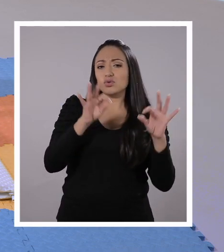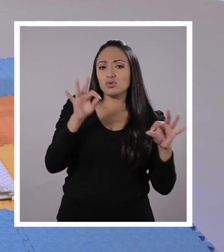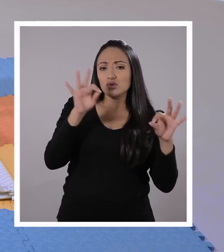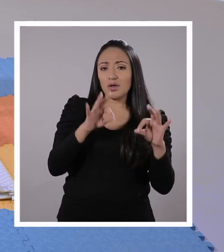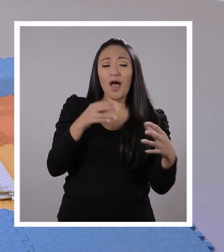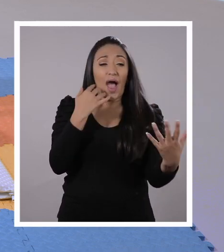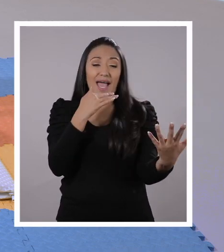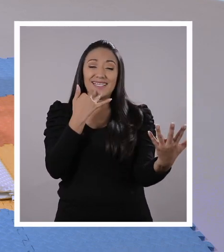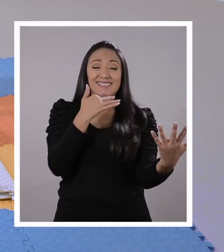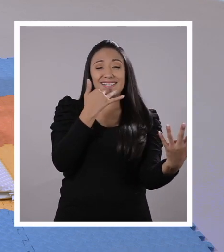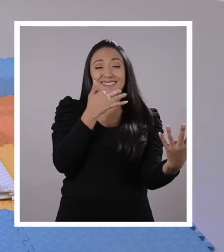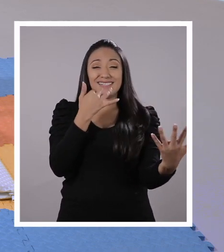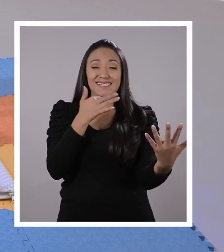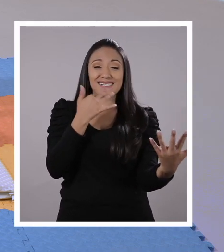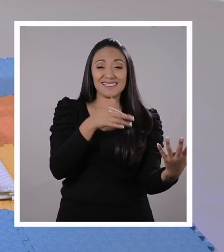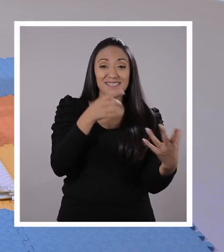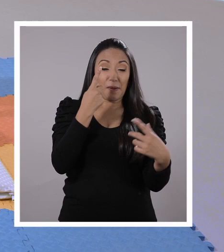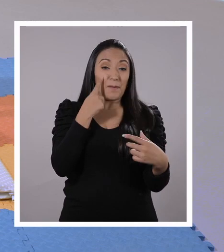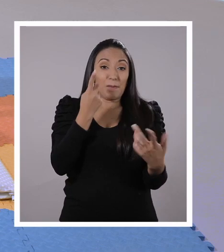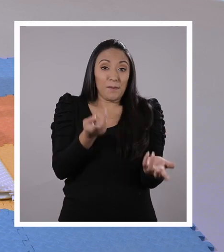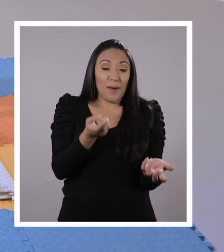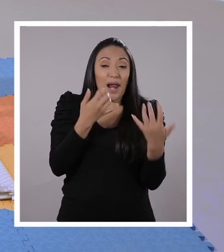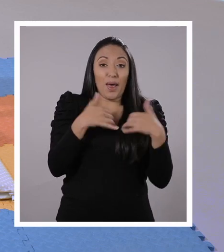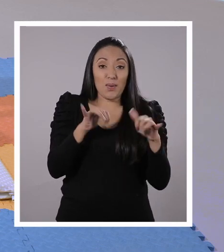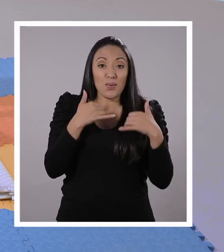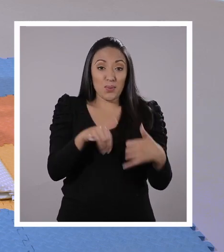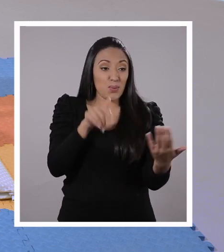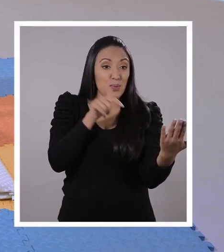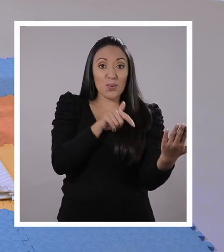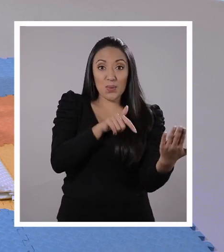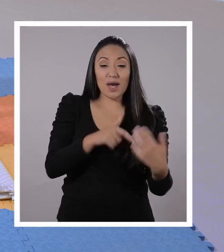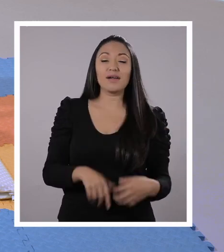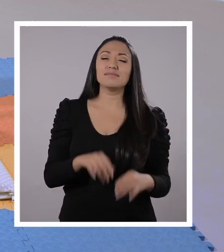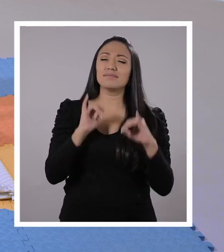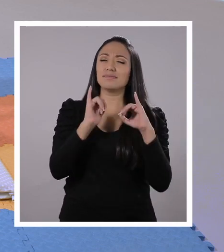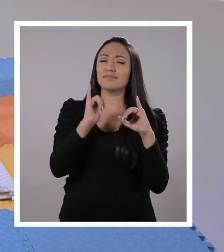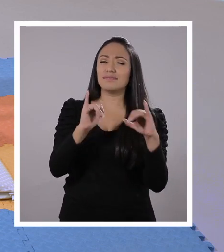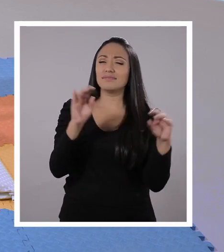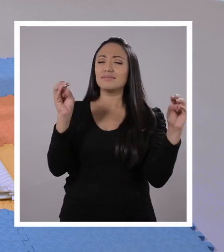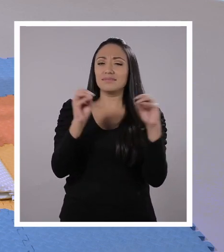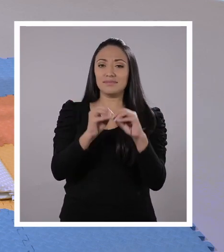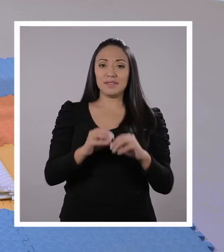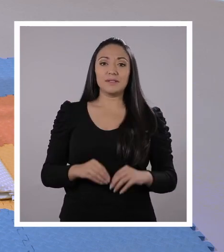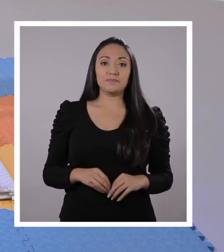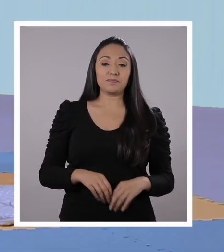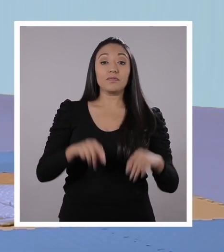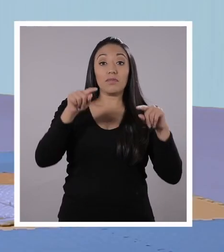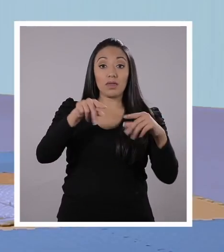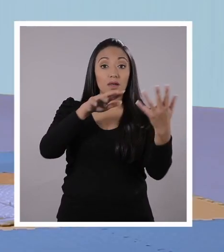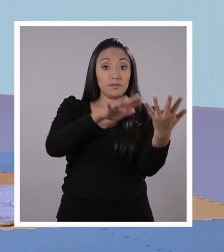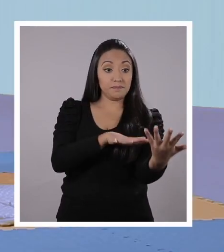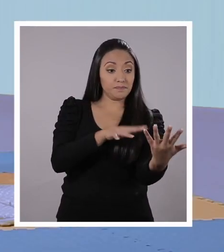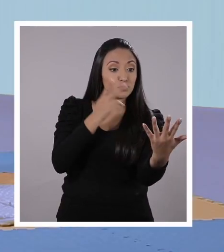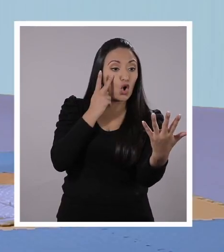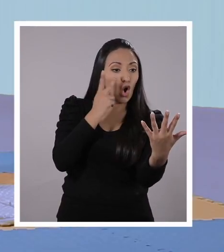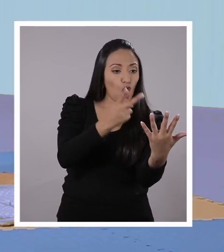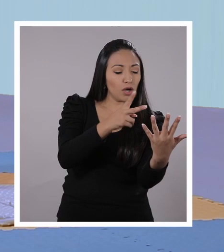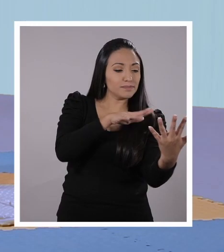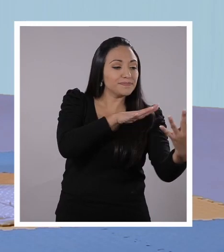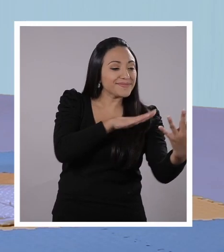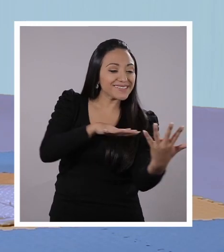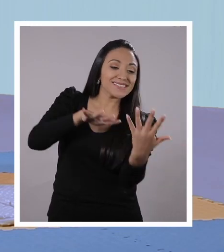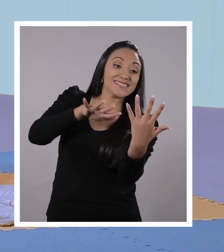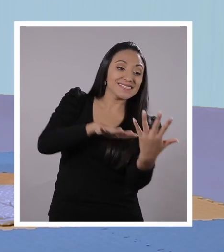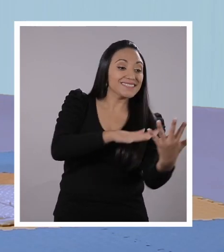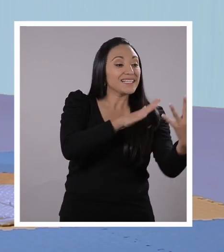tengan o también las más graciosas para crear un momento de juego con ellos. Y ellos se divierten un montón. En este caso, sobre todo, haciendo el